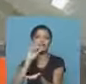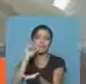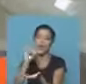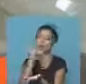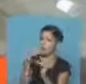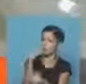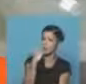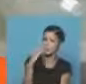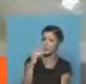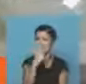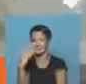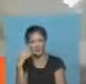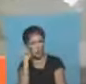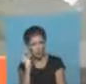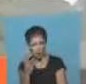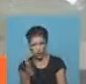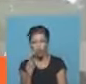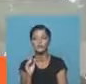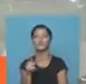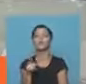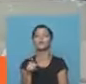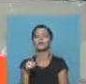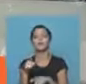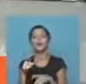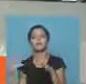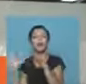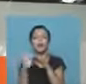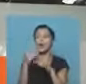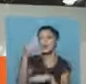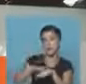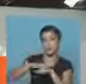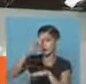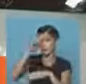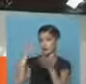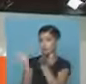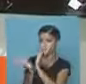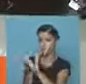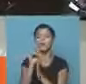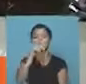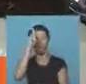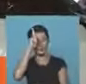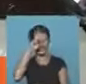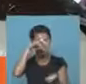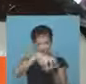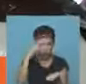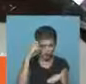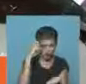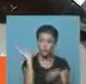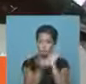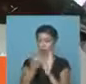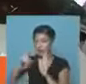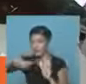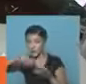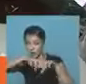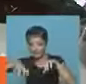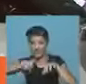20 y 25 años, no queda muy claro, tuvo que ver con la represión policial. Hubo represión en el Congreso, hubo represión en este, también en esta